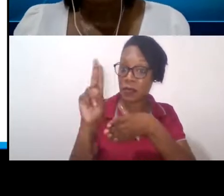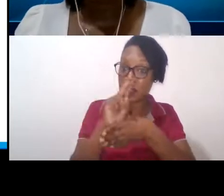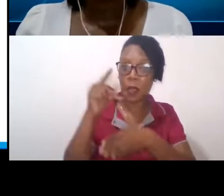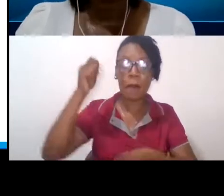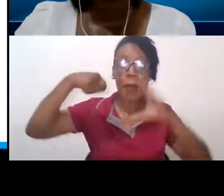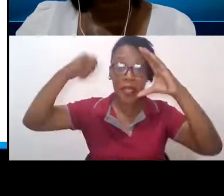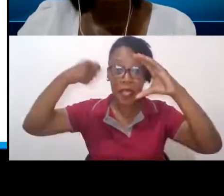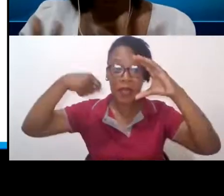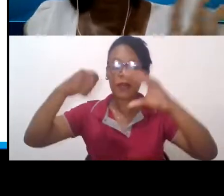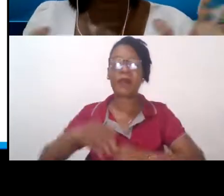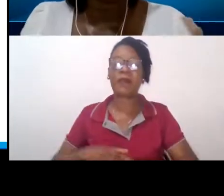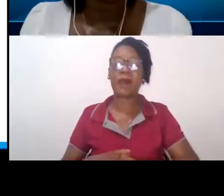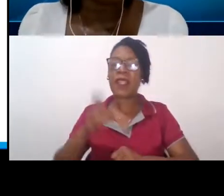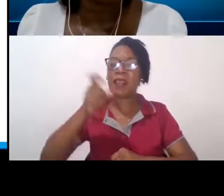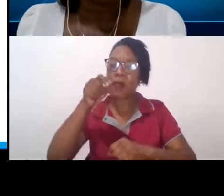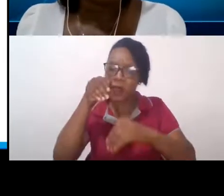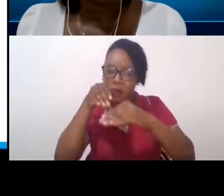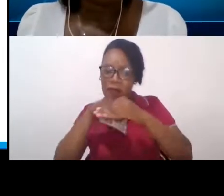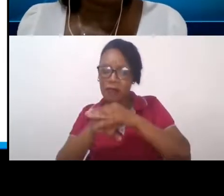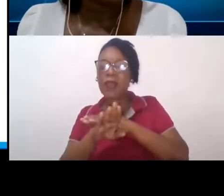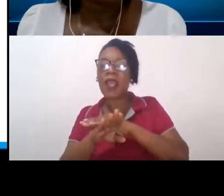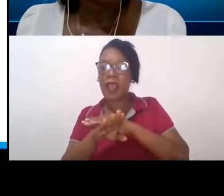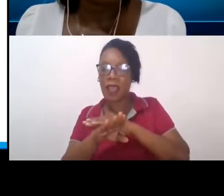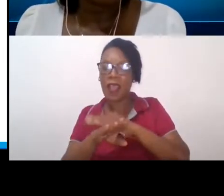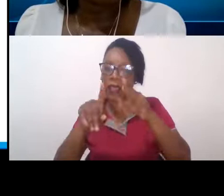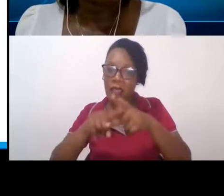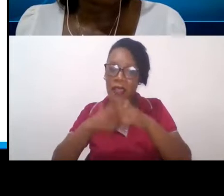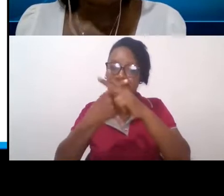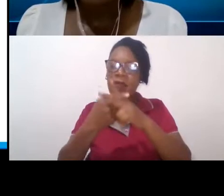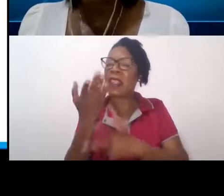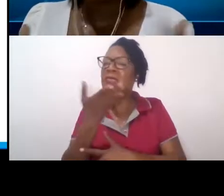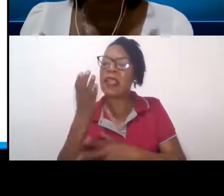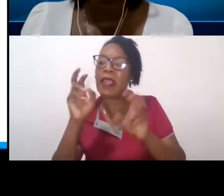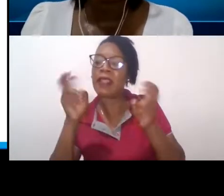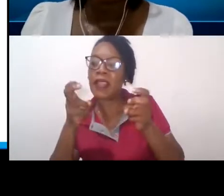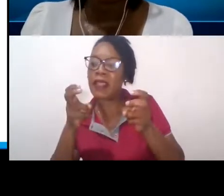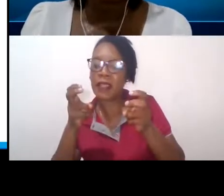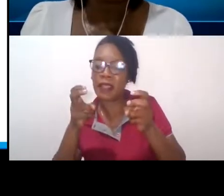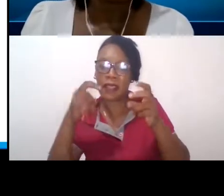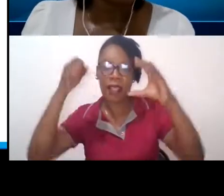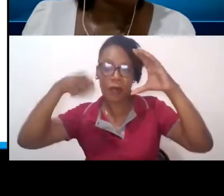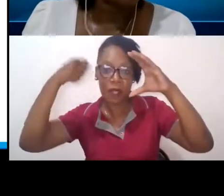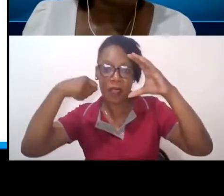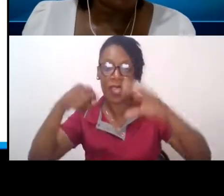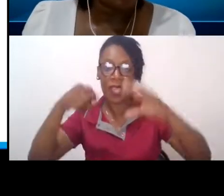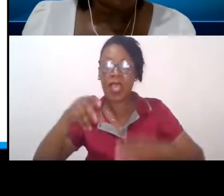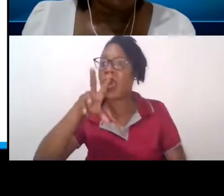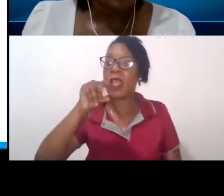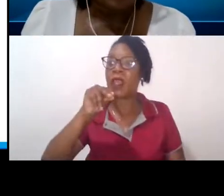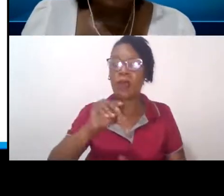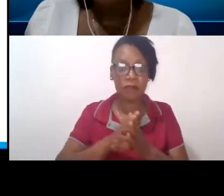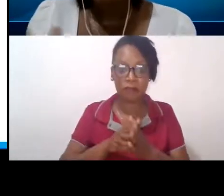videos, recordemos siempre introducir de qué se trata el video. Y tratemos que esos videos no duren más de